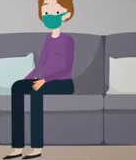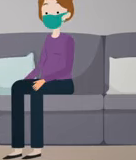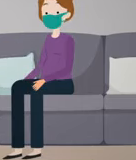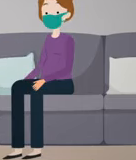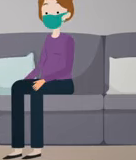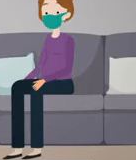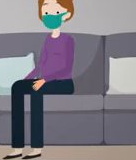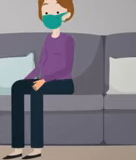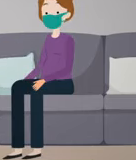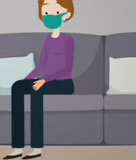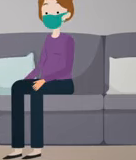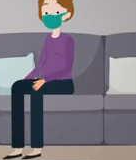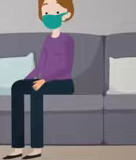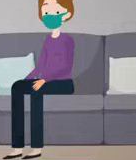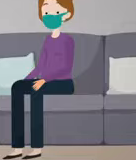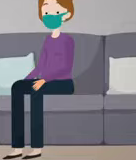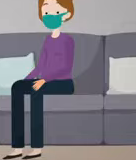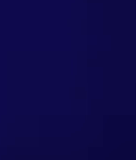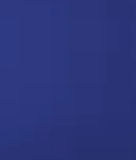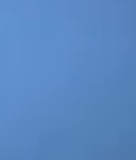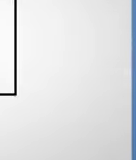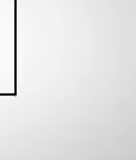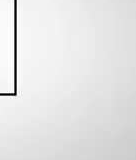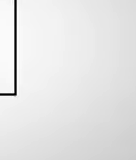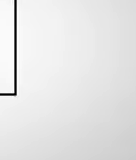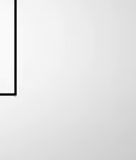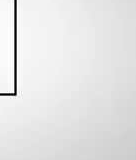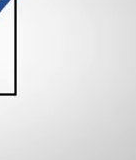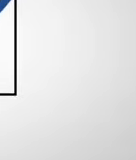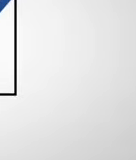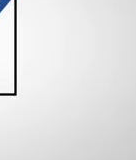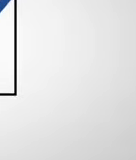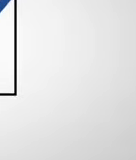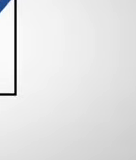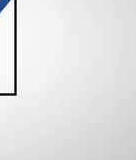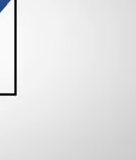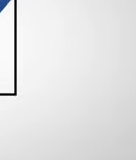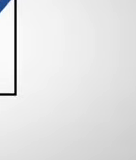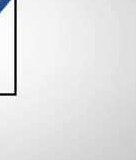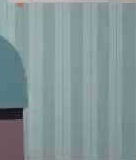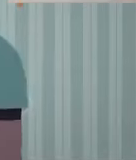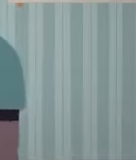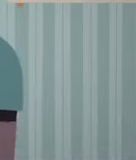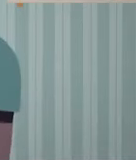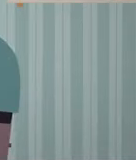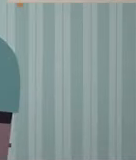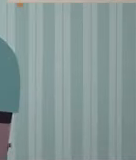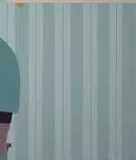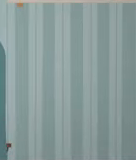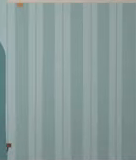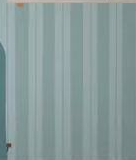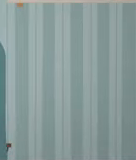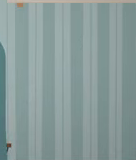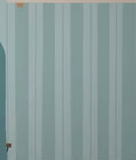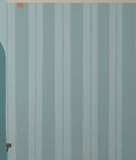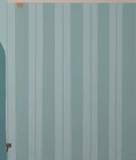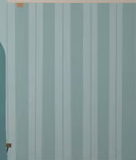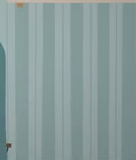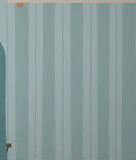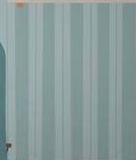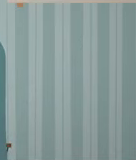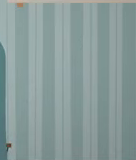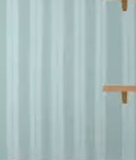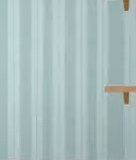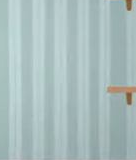alejados a 2 metros de distancia como mínimo. El paciente y sus convivientes deben